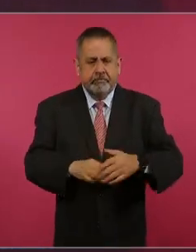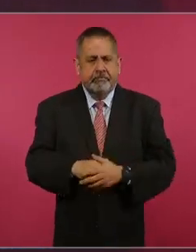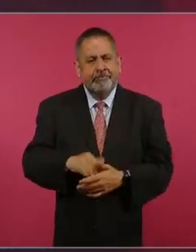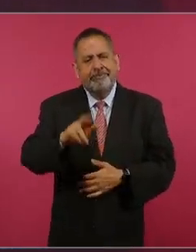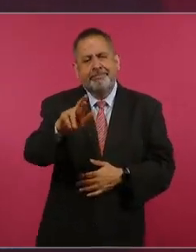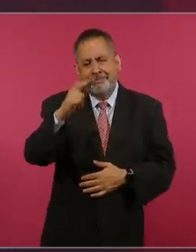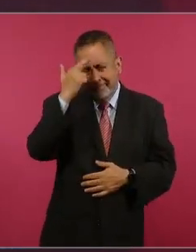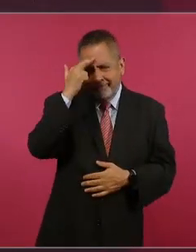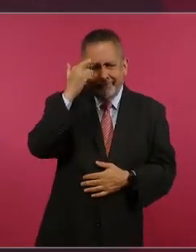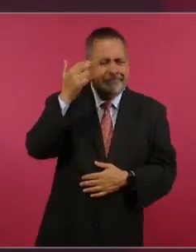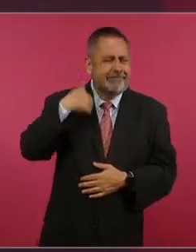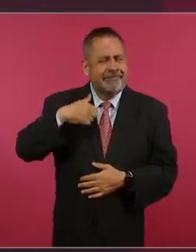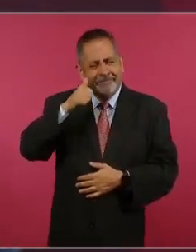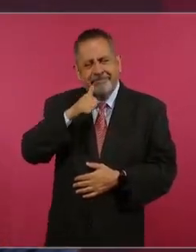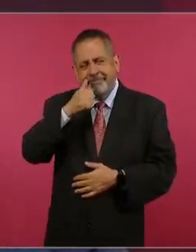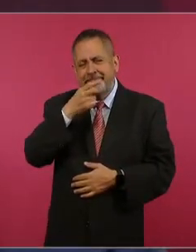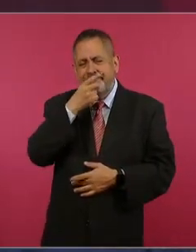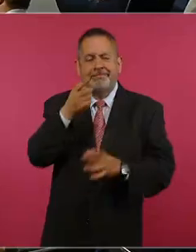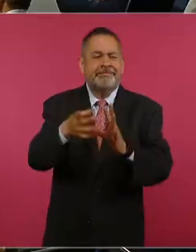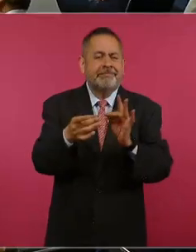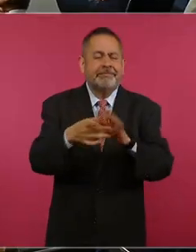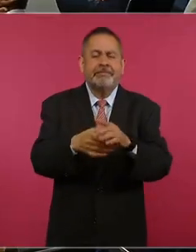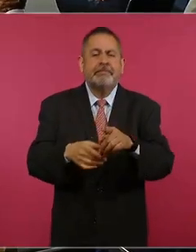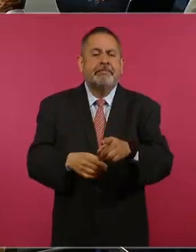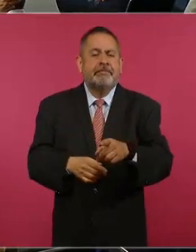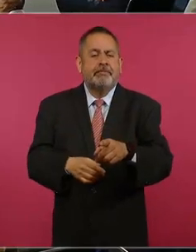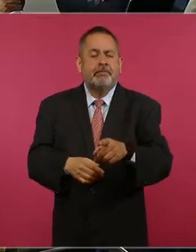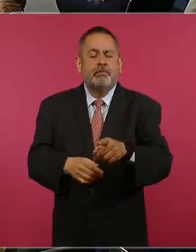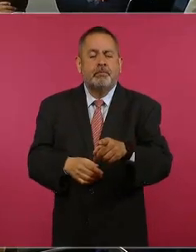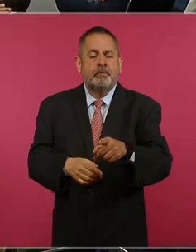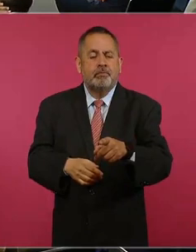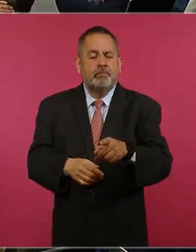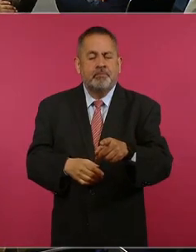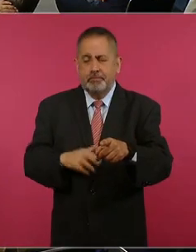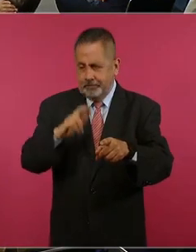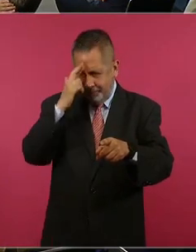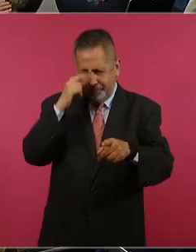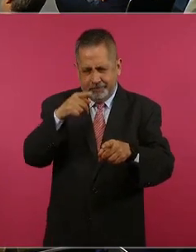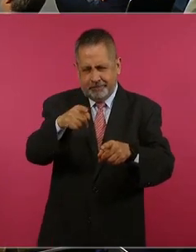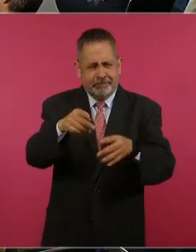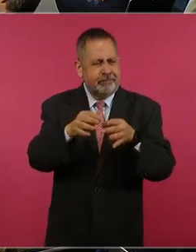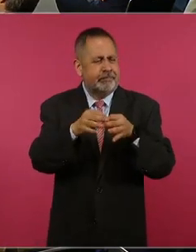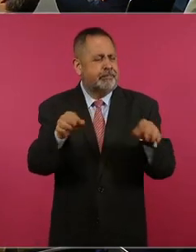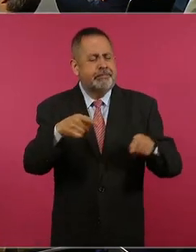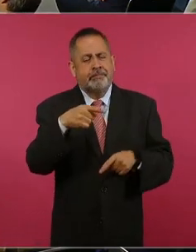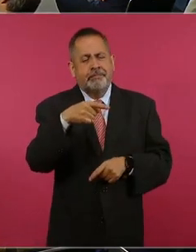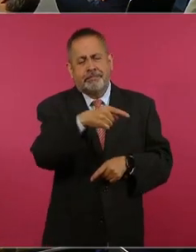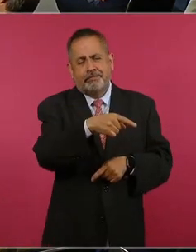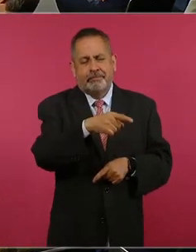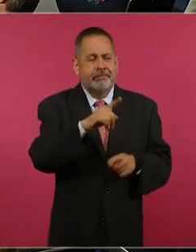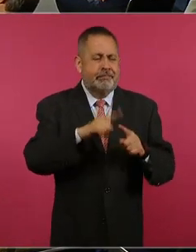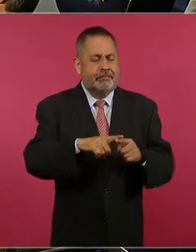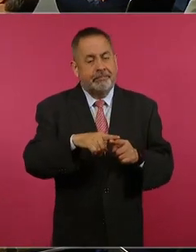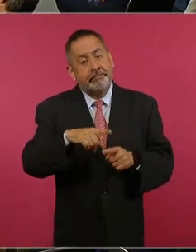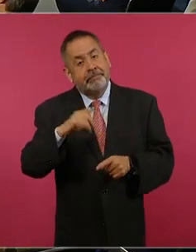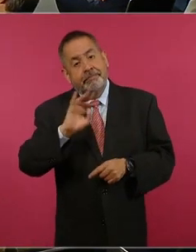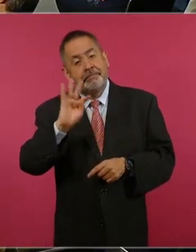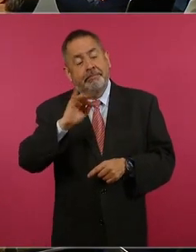Acuérdense de lo que siempre hablamos, ¿no? De la famosa frase atribuida